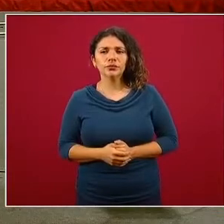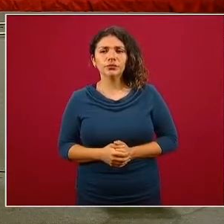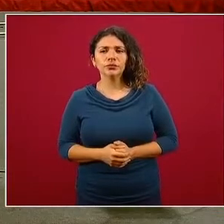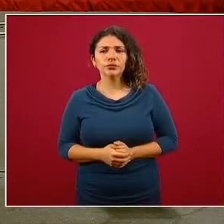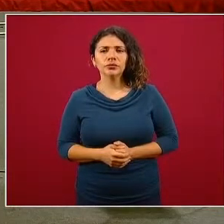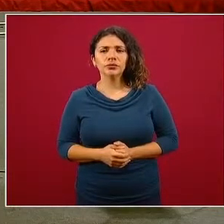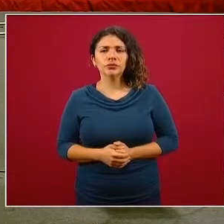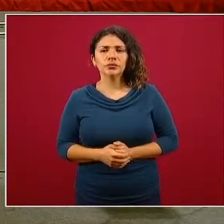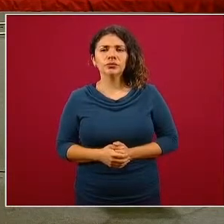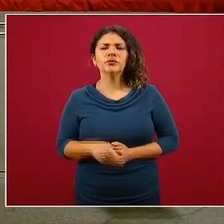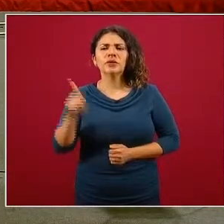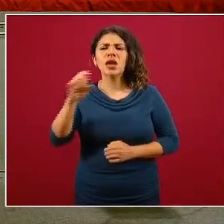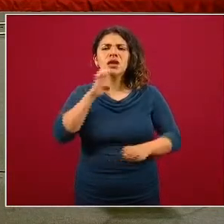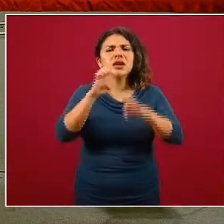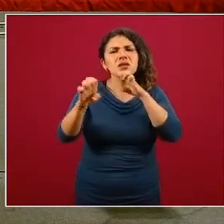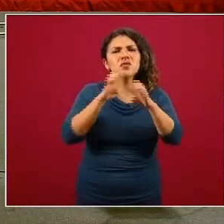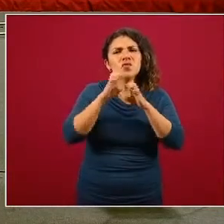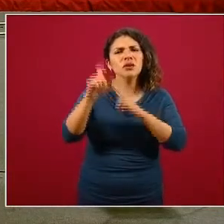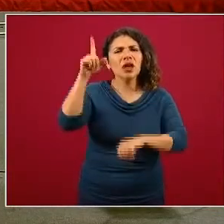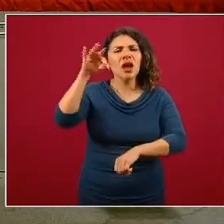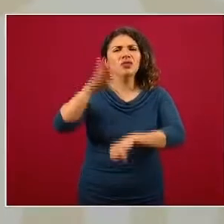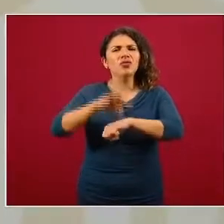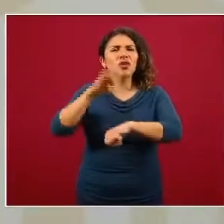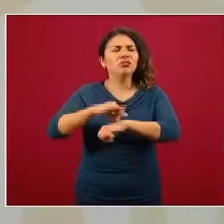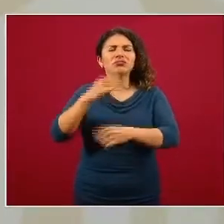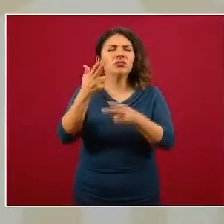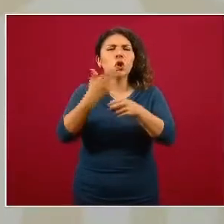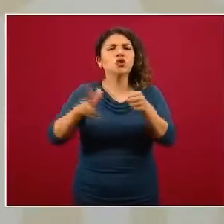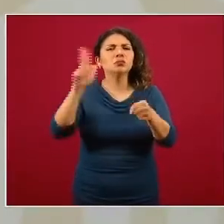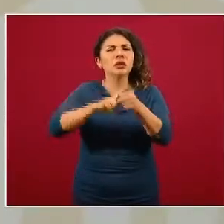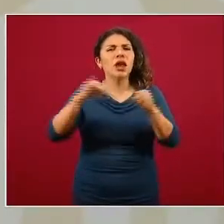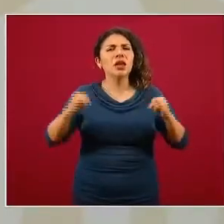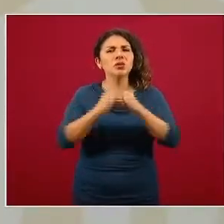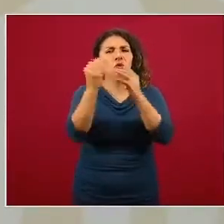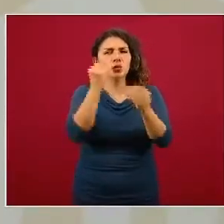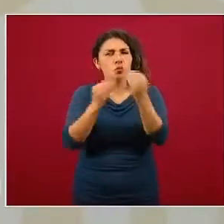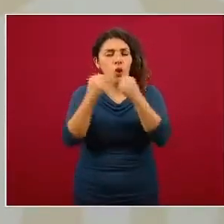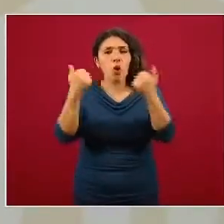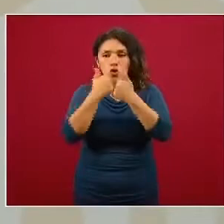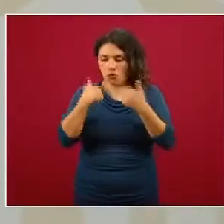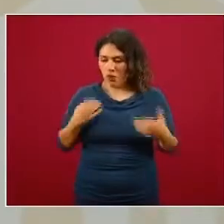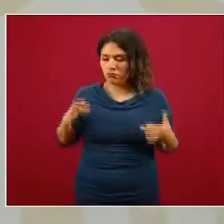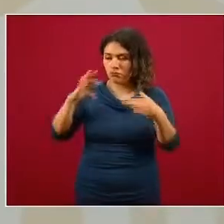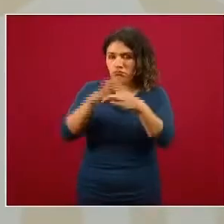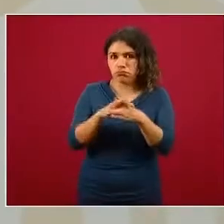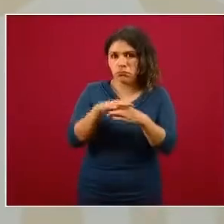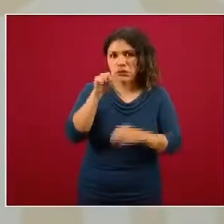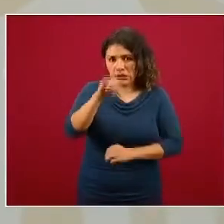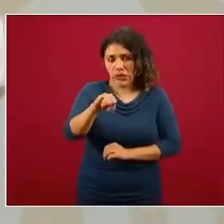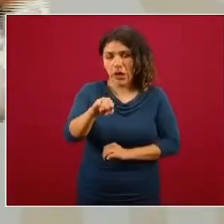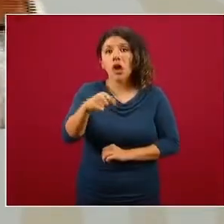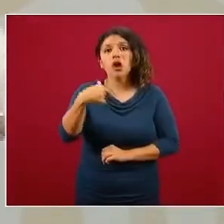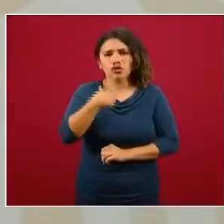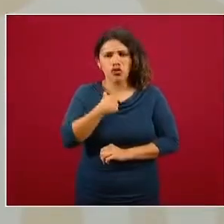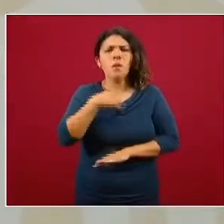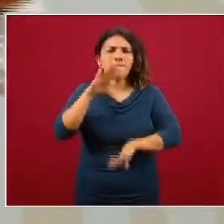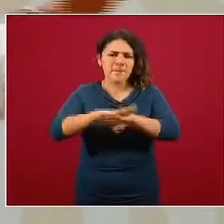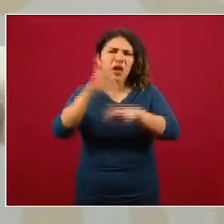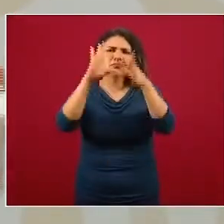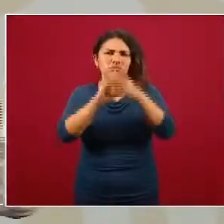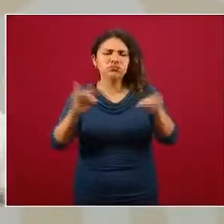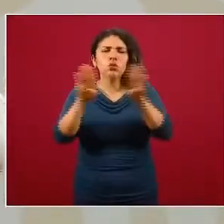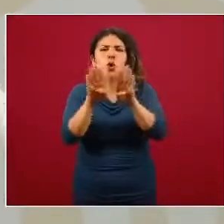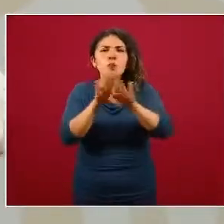Encuesta Nacional de Salud y Nutrición, que la conduce el Instituto en coordinación con nosotros, vamos a ampliar